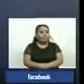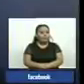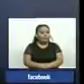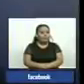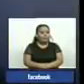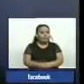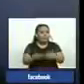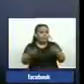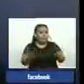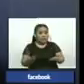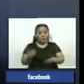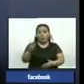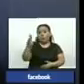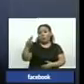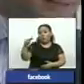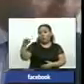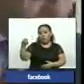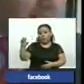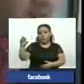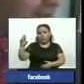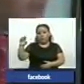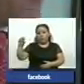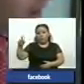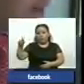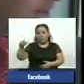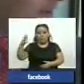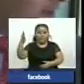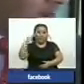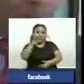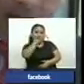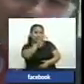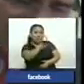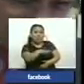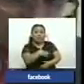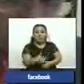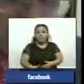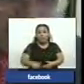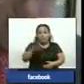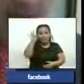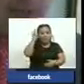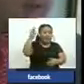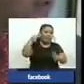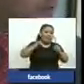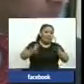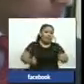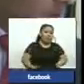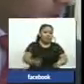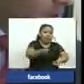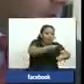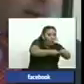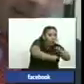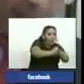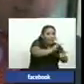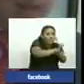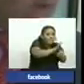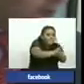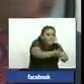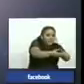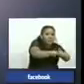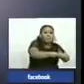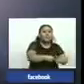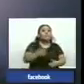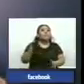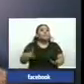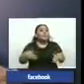La Unión Europea acusó al gobierno del expresidente Mauricio Funes de desviar fondos de cooperación hacia gastos reservados de casa